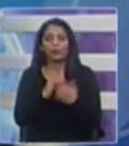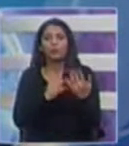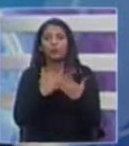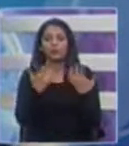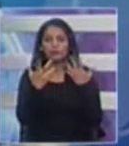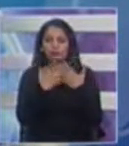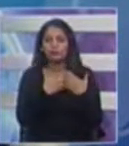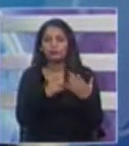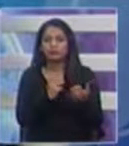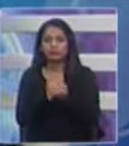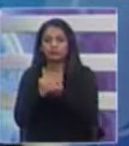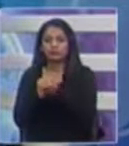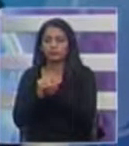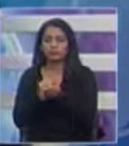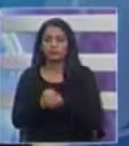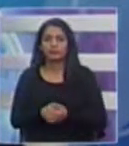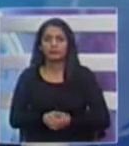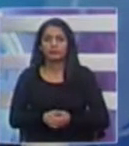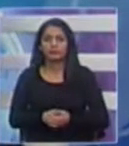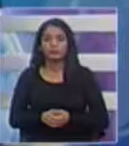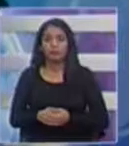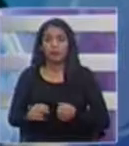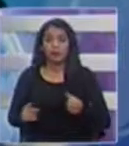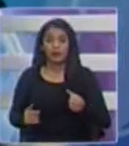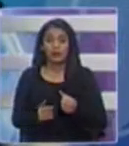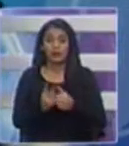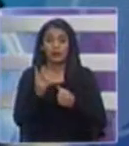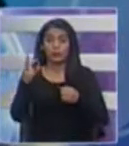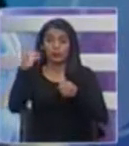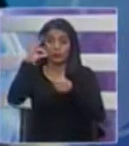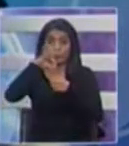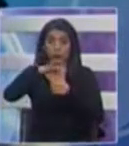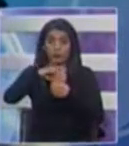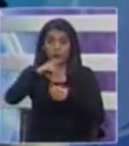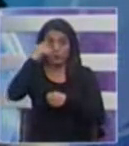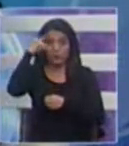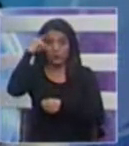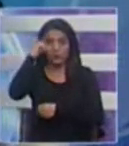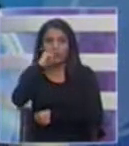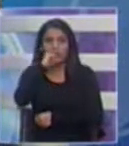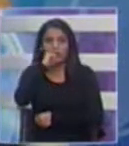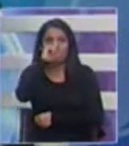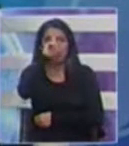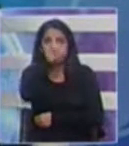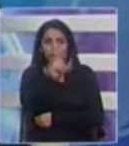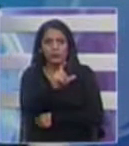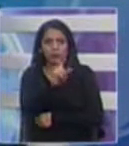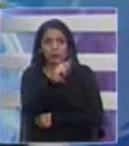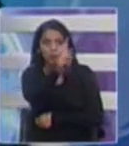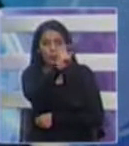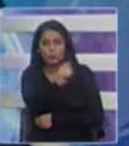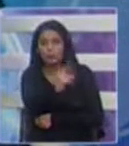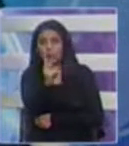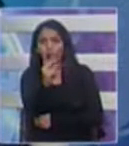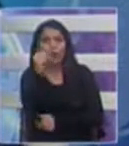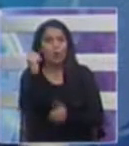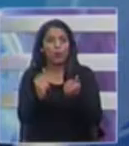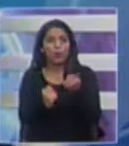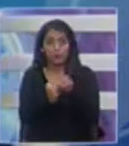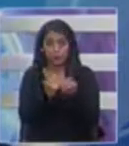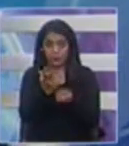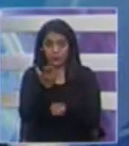del ciudadano, en este caso, para que se realicen todo este tipo de cambios y se llegue a un concurso de méritos de oposición. ¿Qué piensan ustedes del Consejo